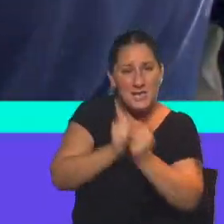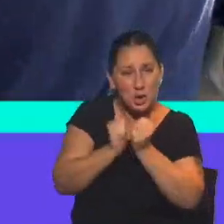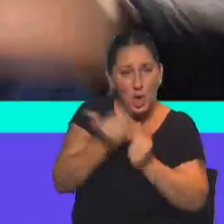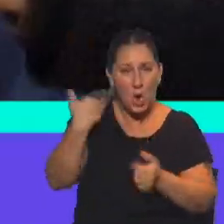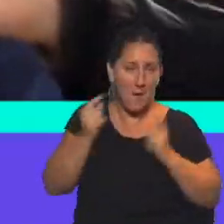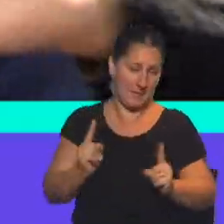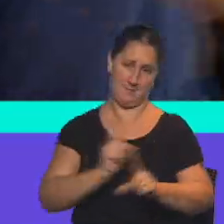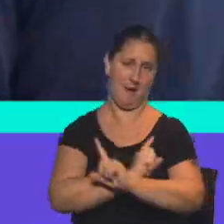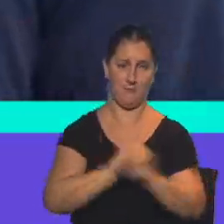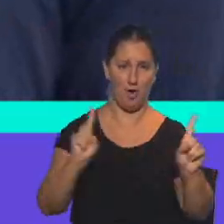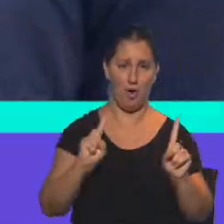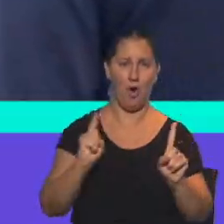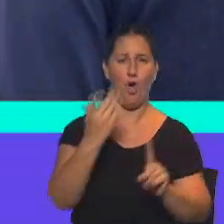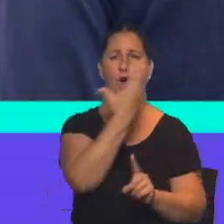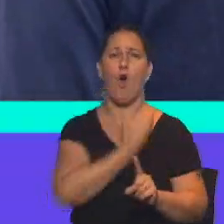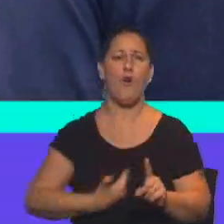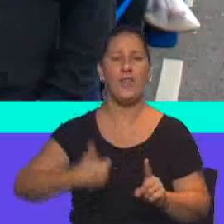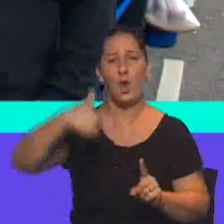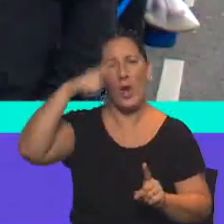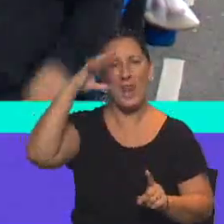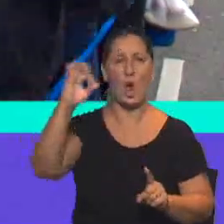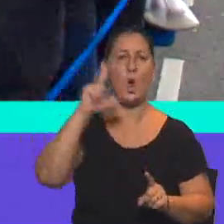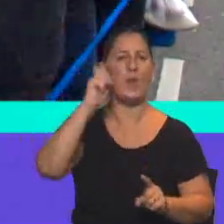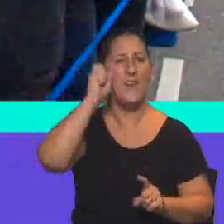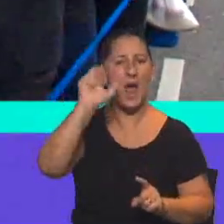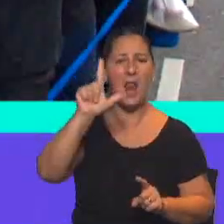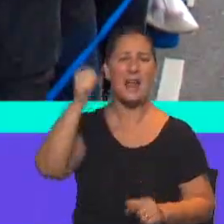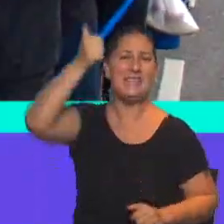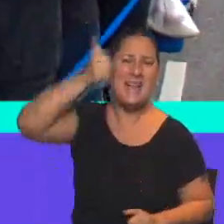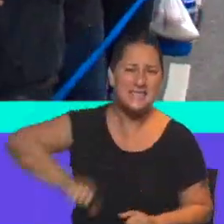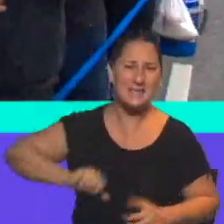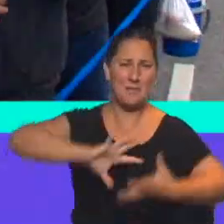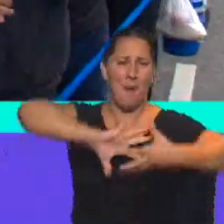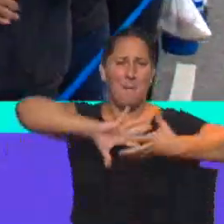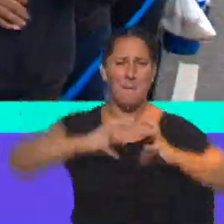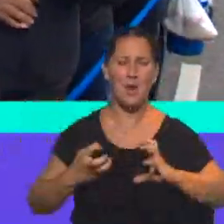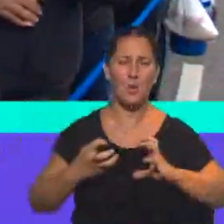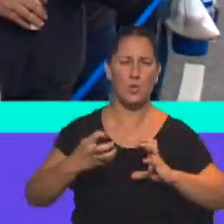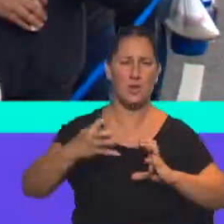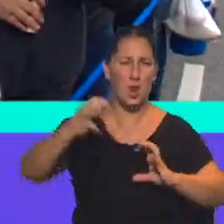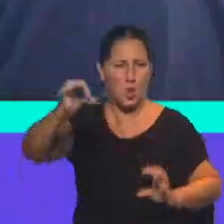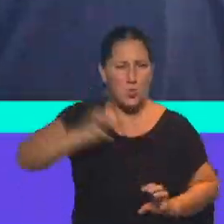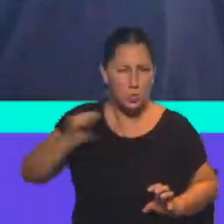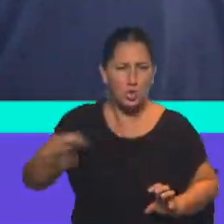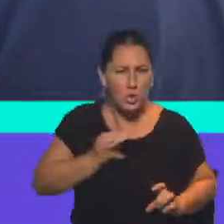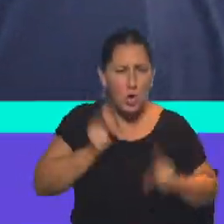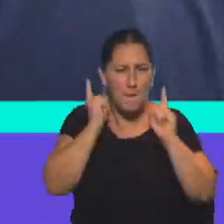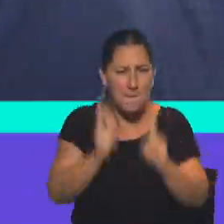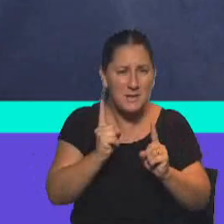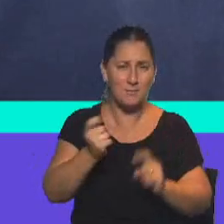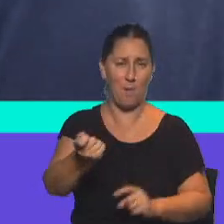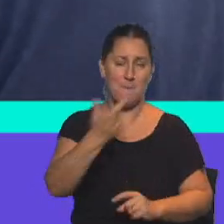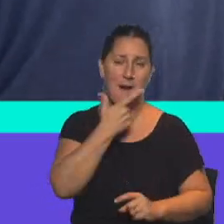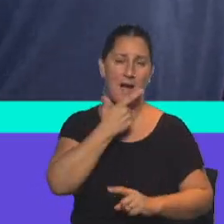que un gobierno neoliberal nos dañe, nos perjudique por muchísimos años como lo ha hecho